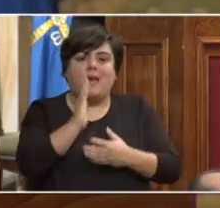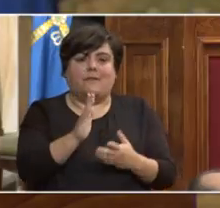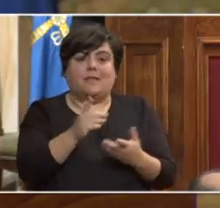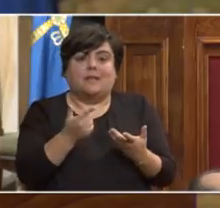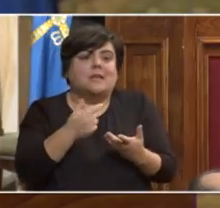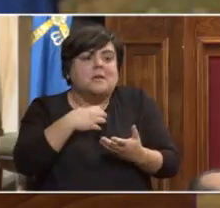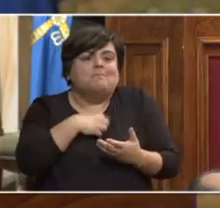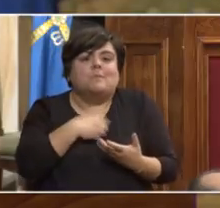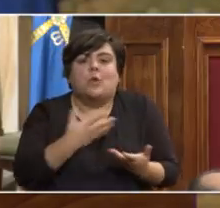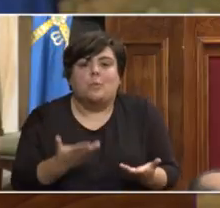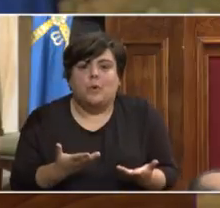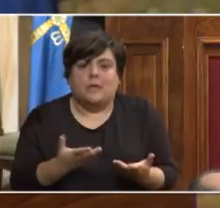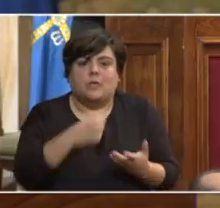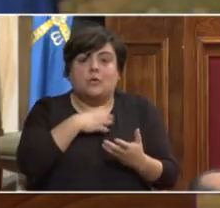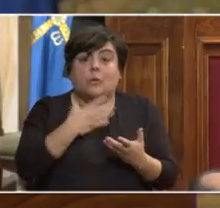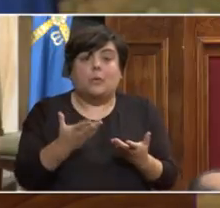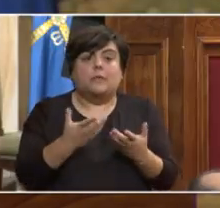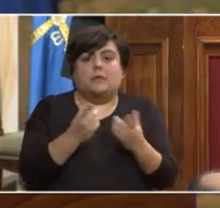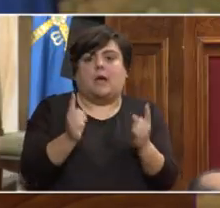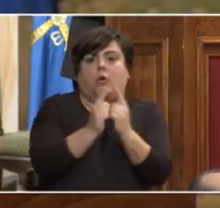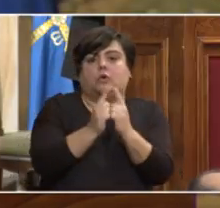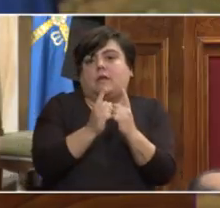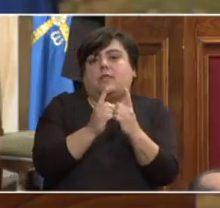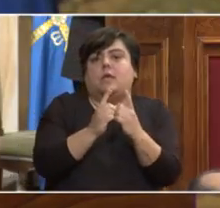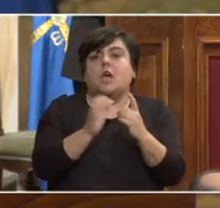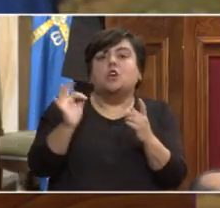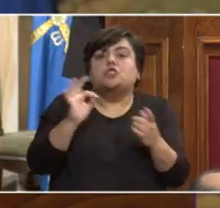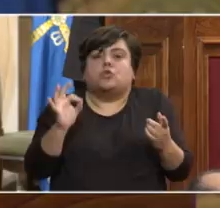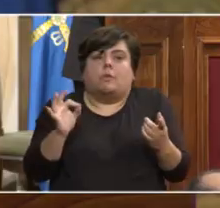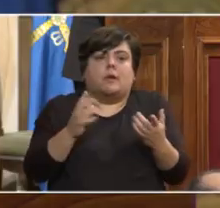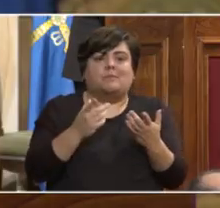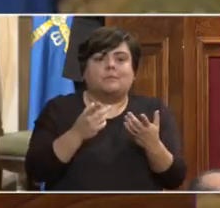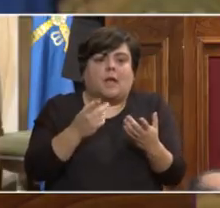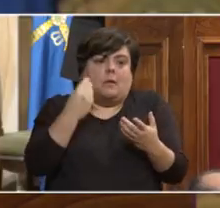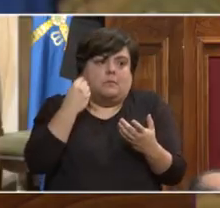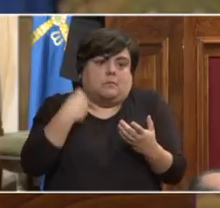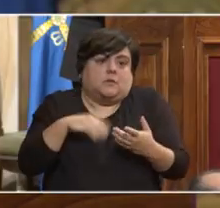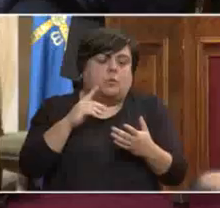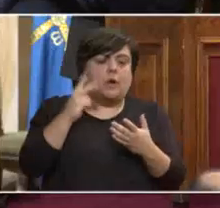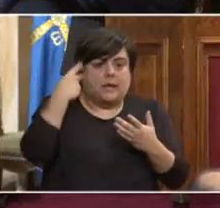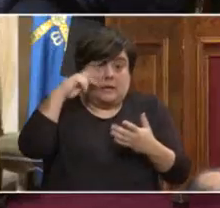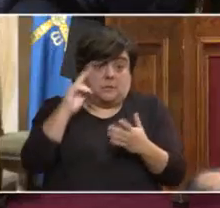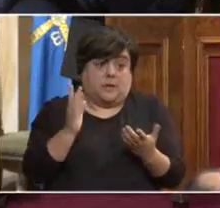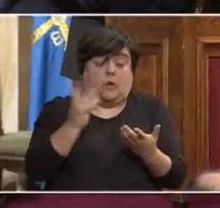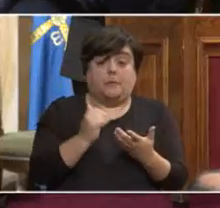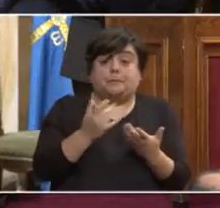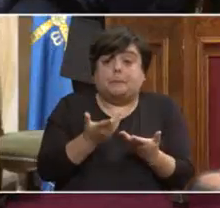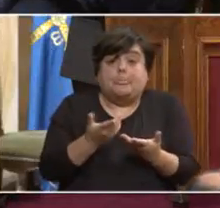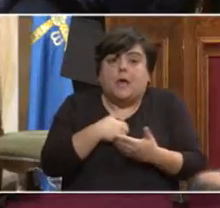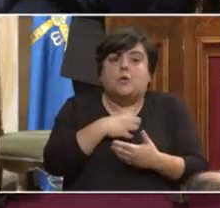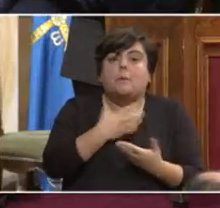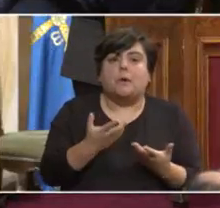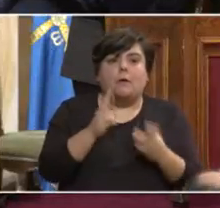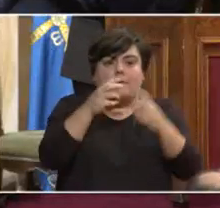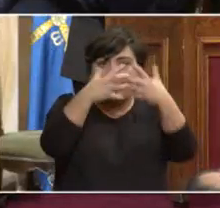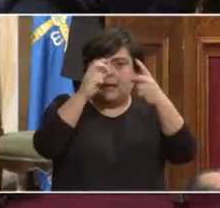Confieso que no puedo enfrentarme de la misma manera a la Sinfonía Inconclusa de Schubert, tras conocer la tumultuosa vida amorosa de Mastropiero. Que me es imposible leer el título del